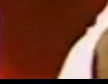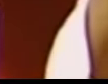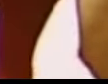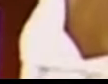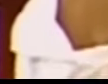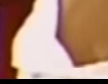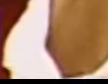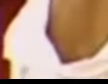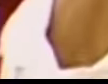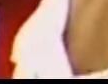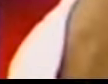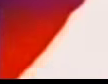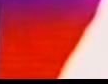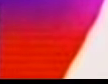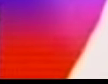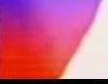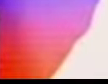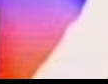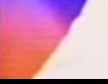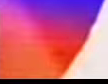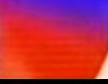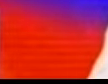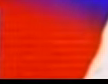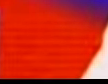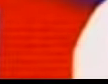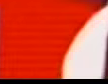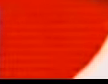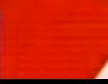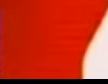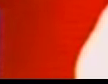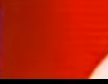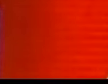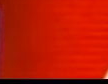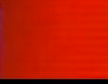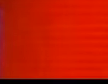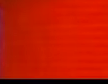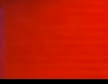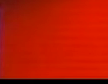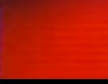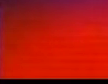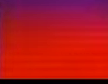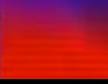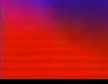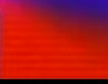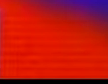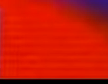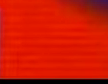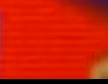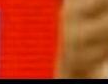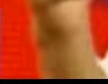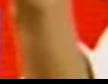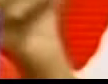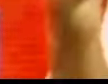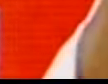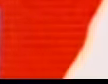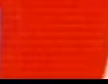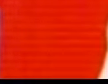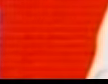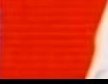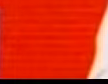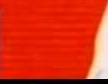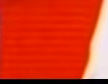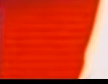80 kilovatios gratis para cocinar, entonces son fuertes incentivos para que la gente compre las nuevas cocinas de inducción. Lo mismo, en